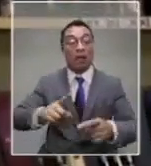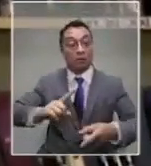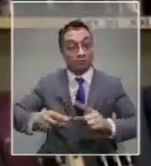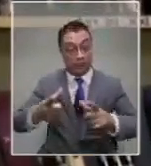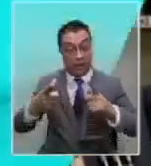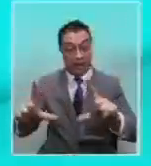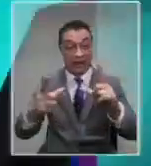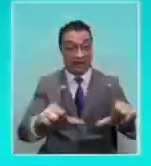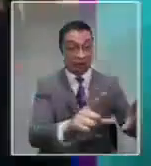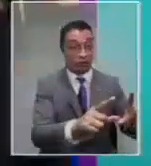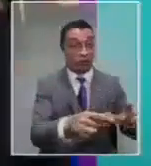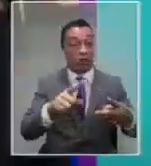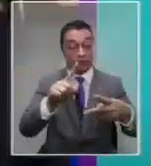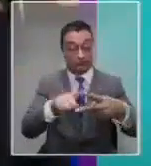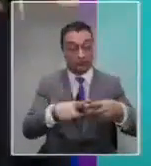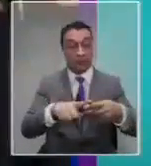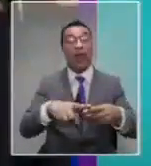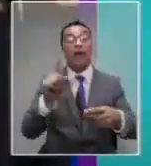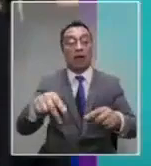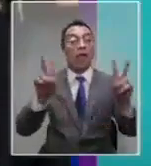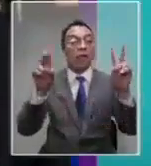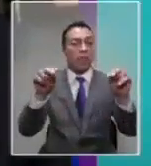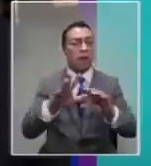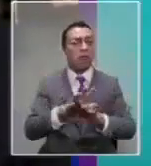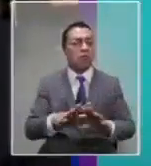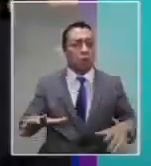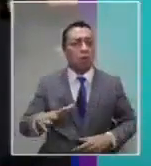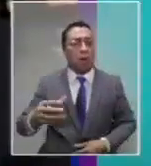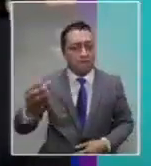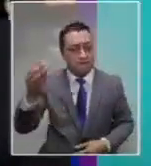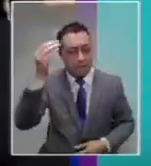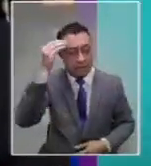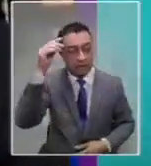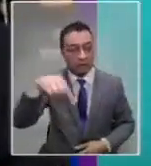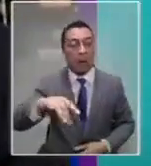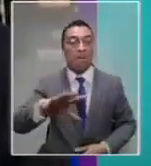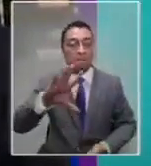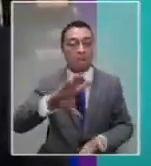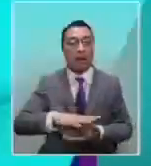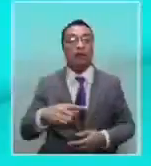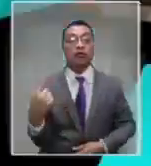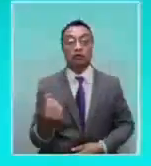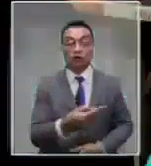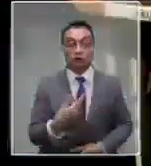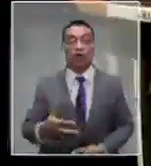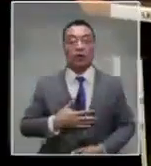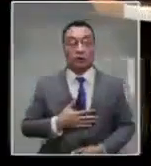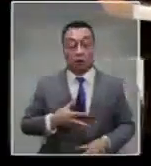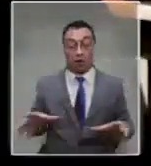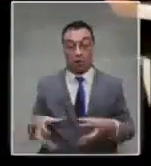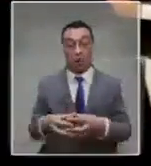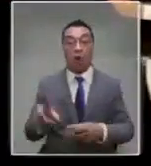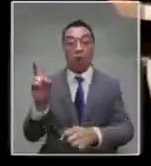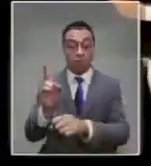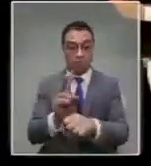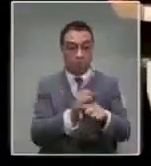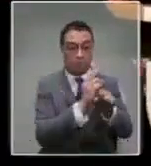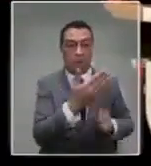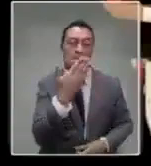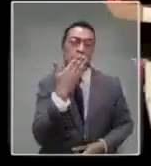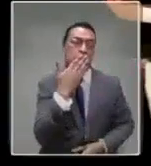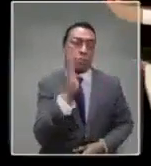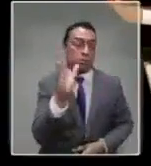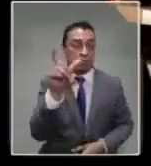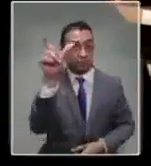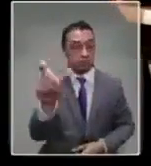la migración. Ese es un tema muy presente hoy día en nuestro país. Nosotros tenemos un grupo académico